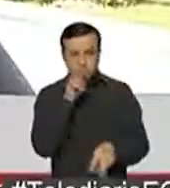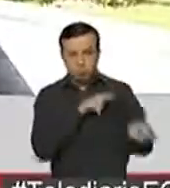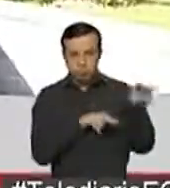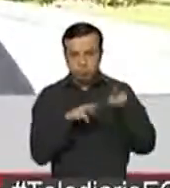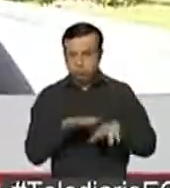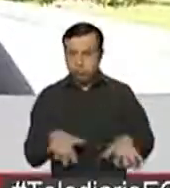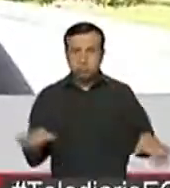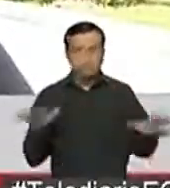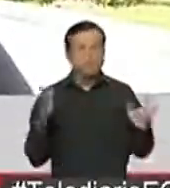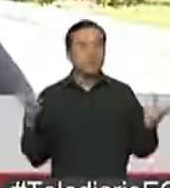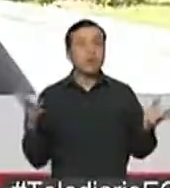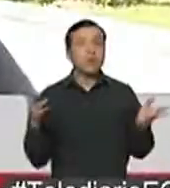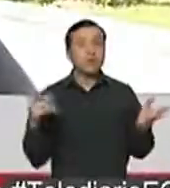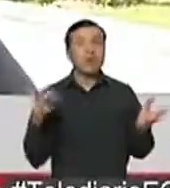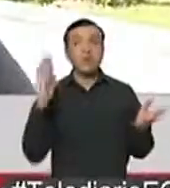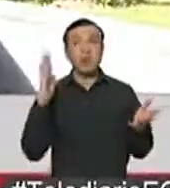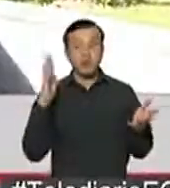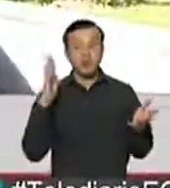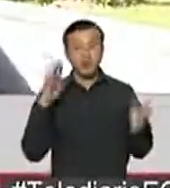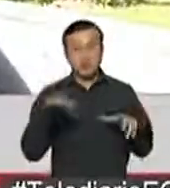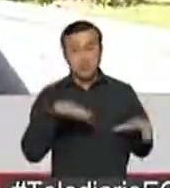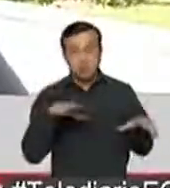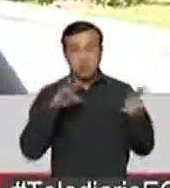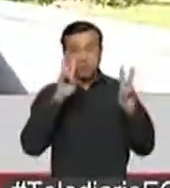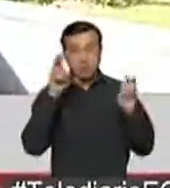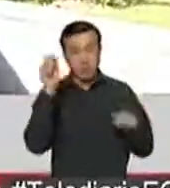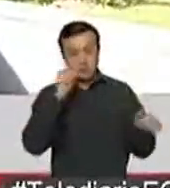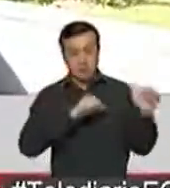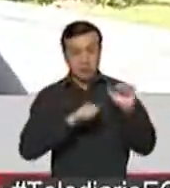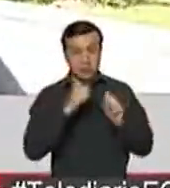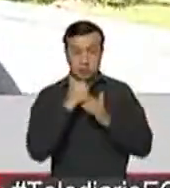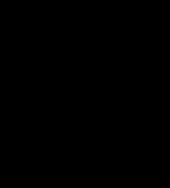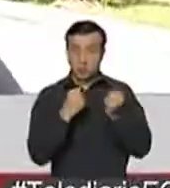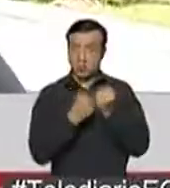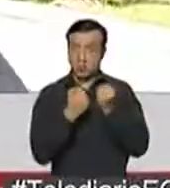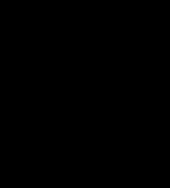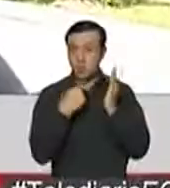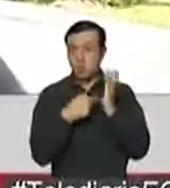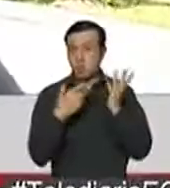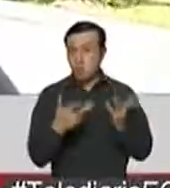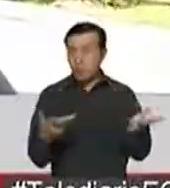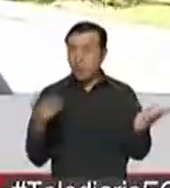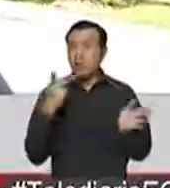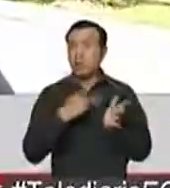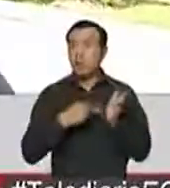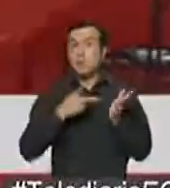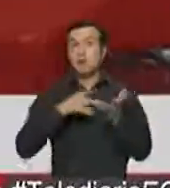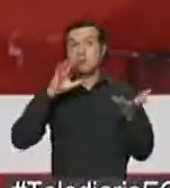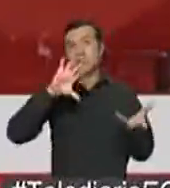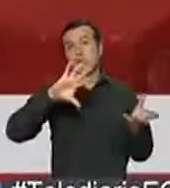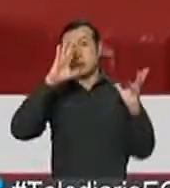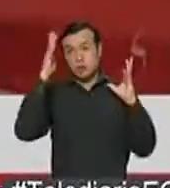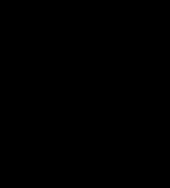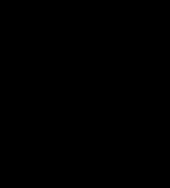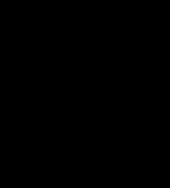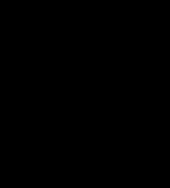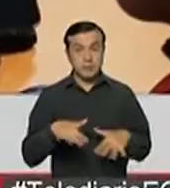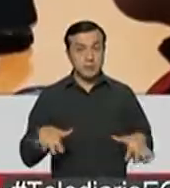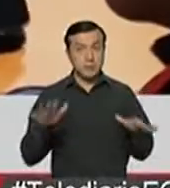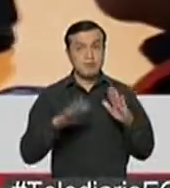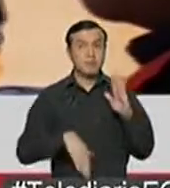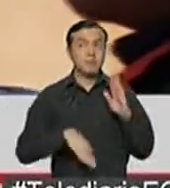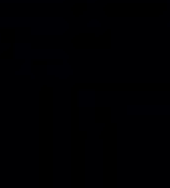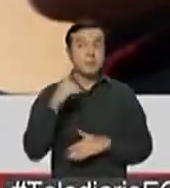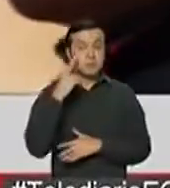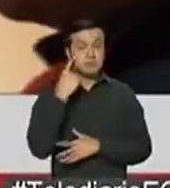a los entes que hacen actos y temas científicos. Sí, nos va a servir, por ejemplo, qué está pasando con el cambio climático. Pero además,